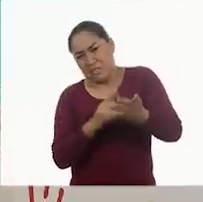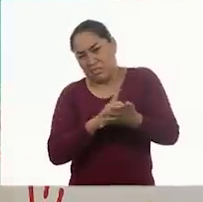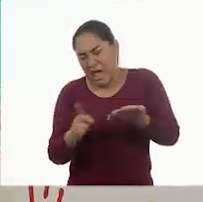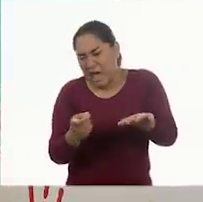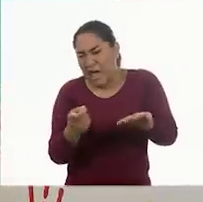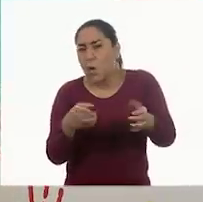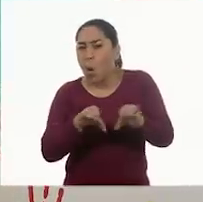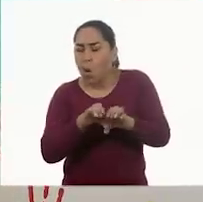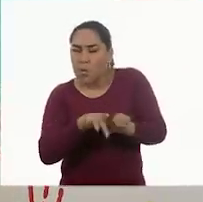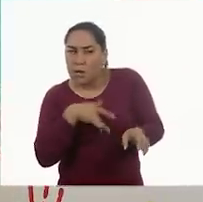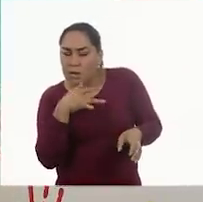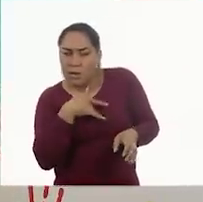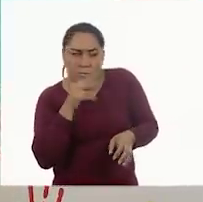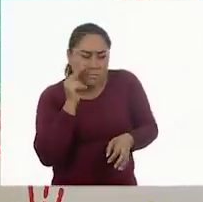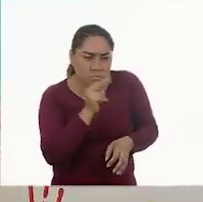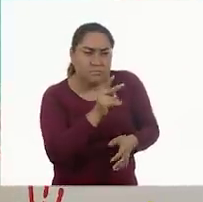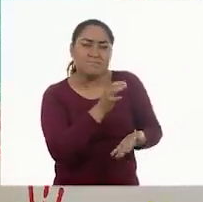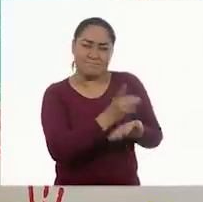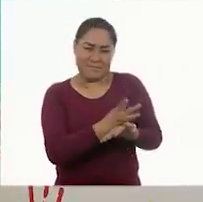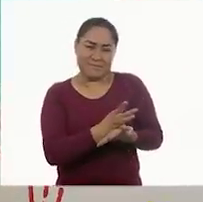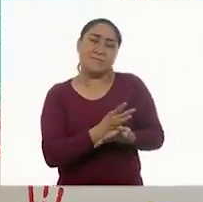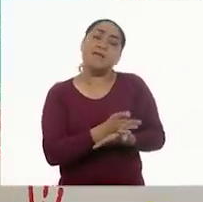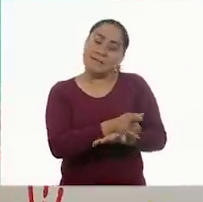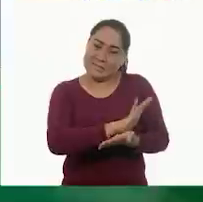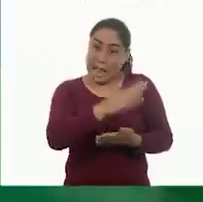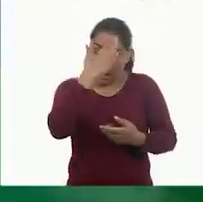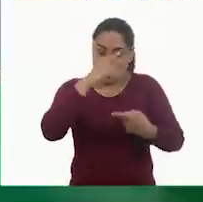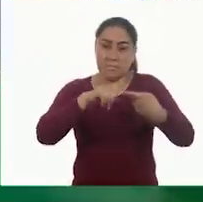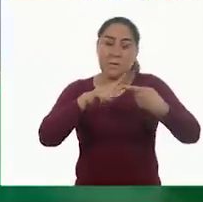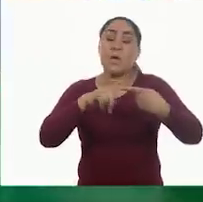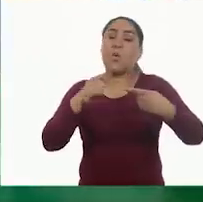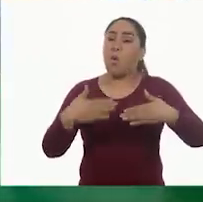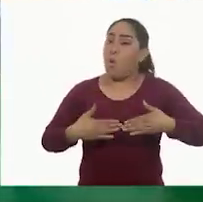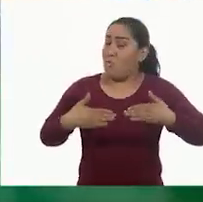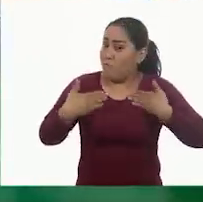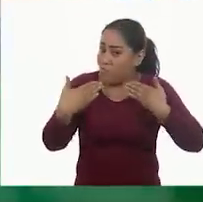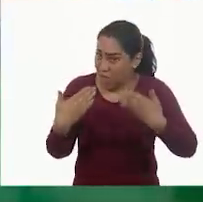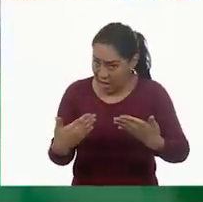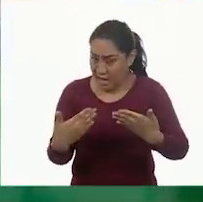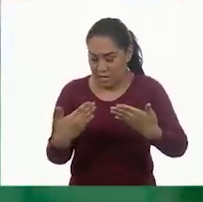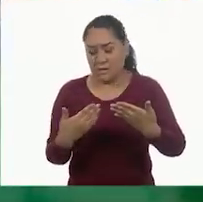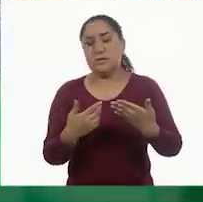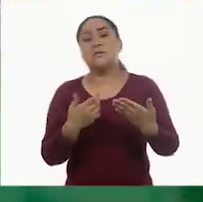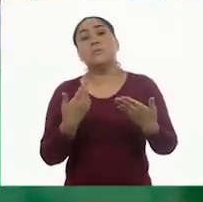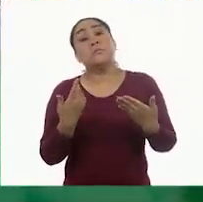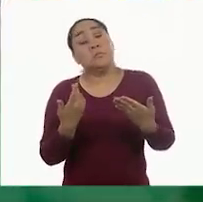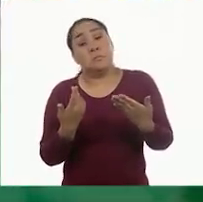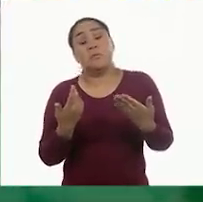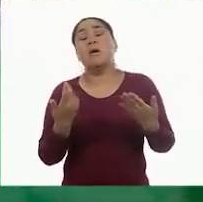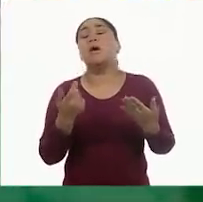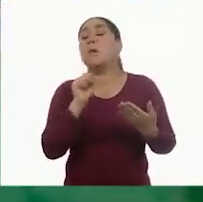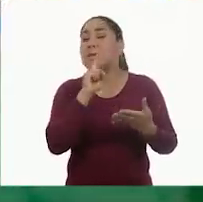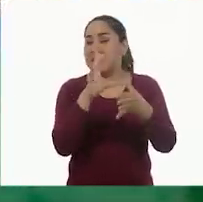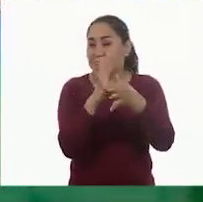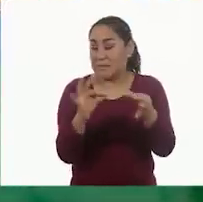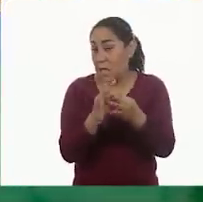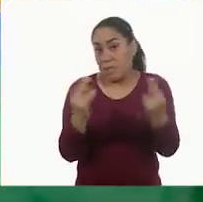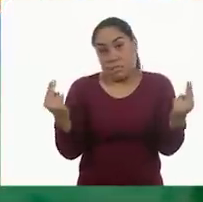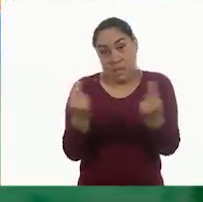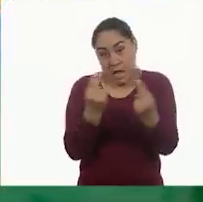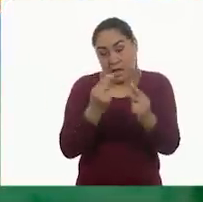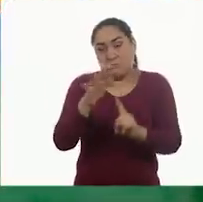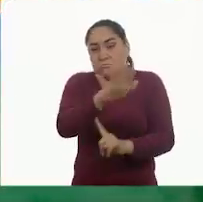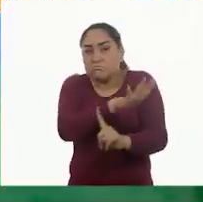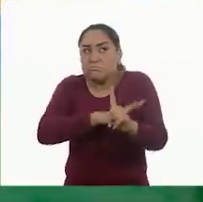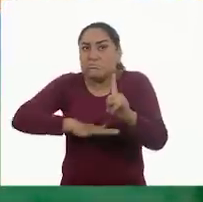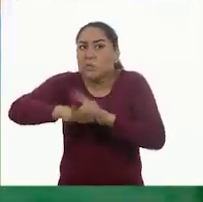identificamos esas situaciones? Ya hablamos de la confianza, ya hablamos de que necesitamos tener un círculo de